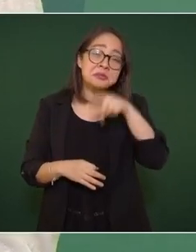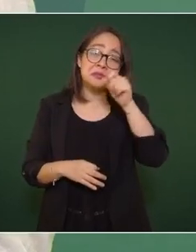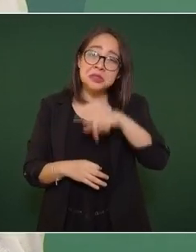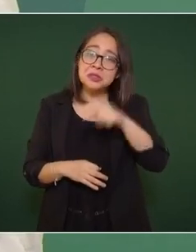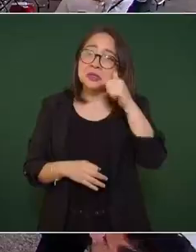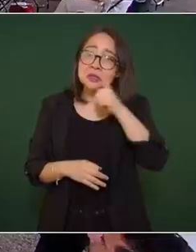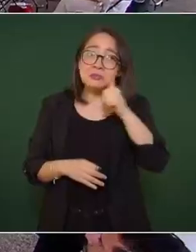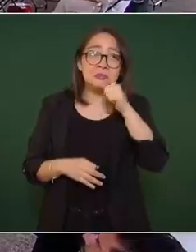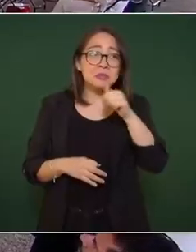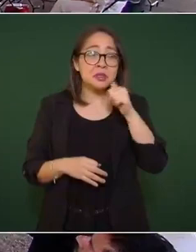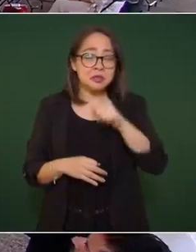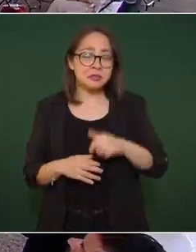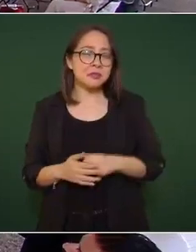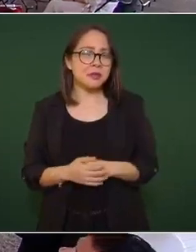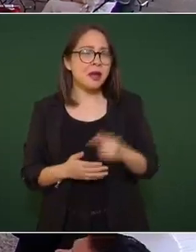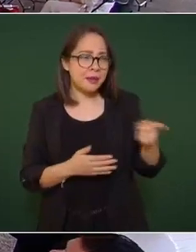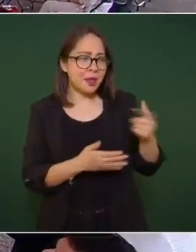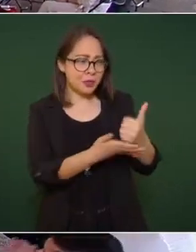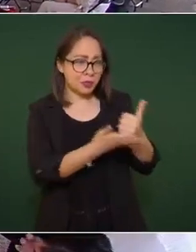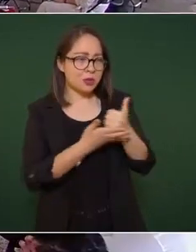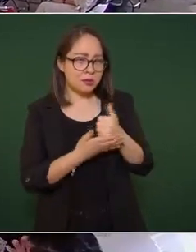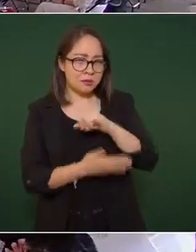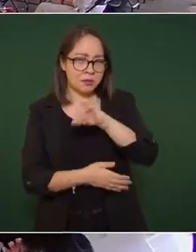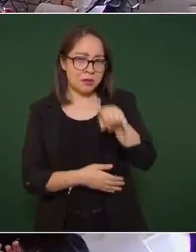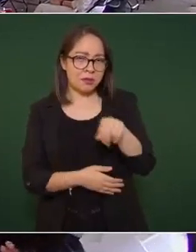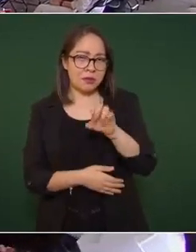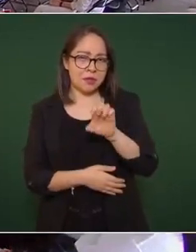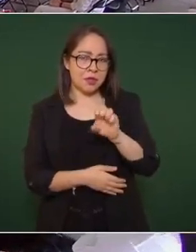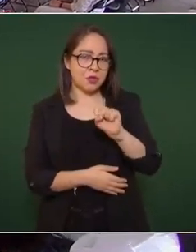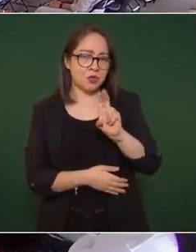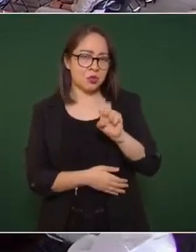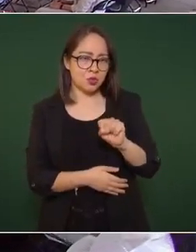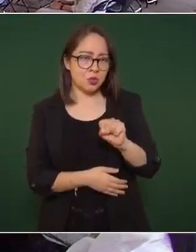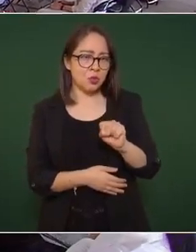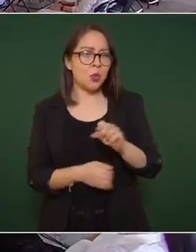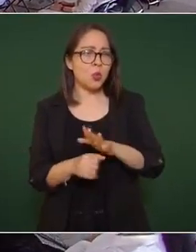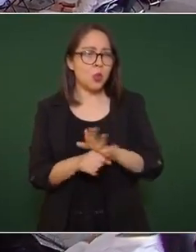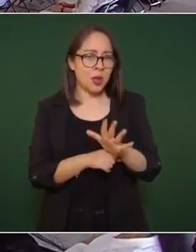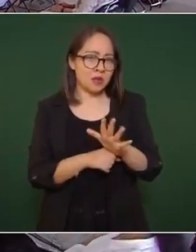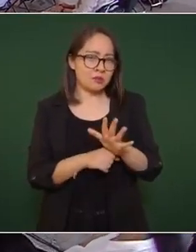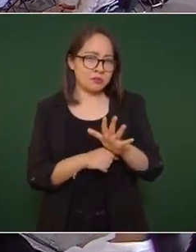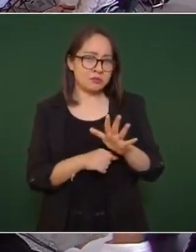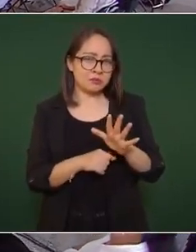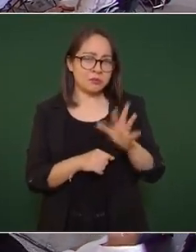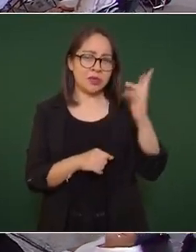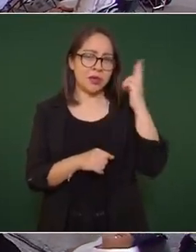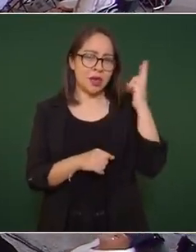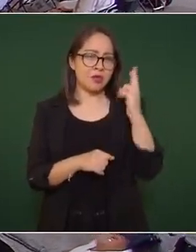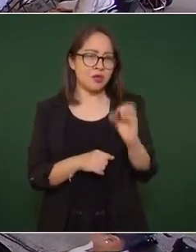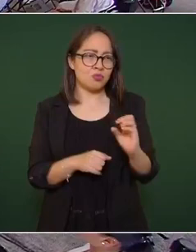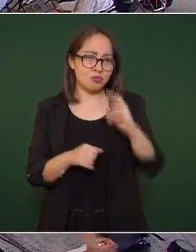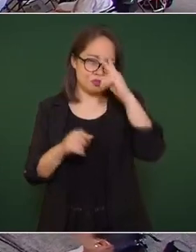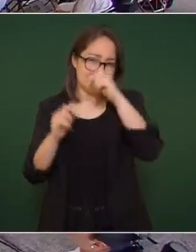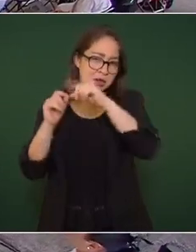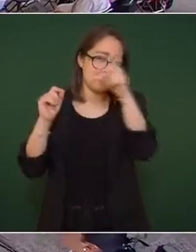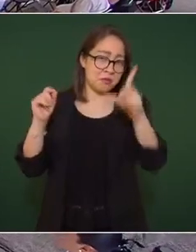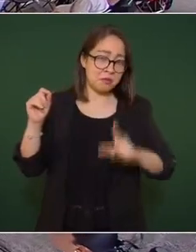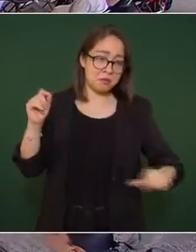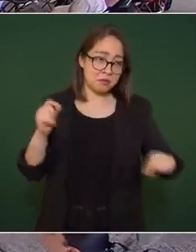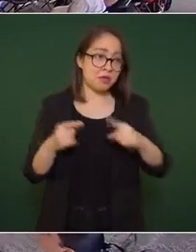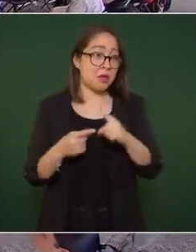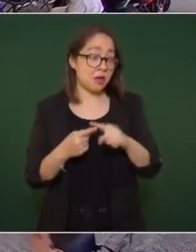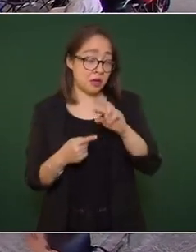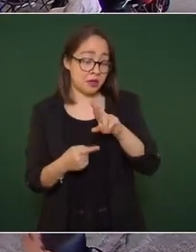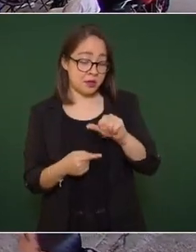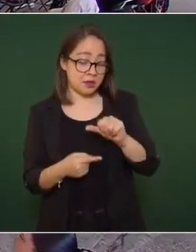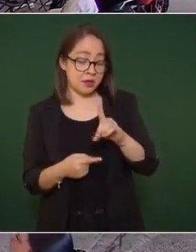Ayúdame, Jesús, ¿cuáles son las cadenas nacionales, entre comillas, de radio? Radio Fórmula, MBS.